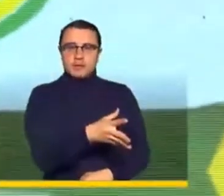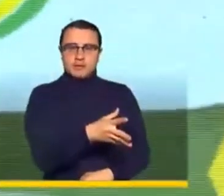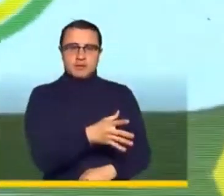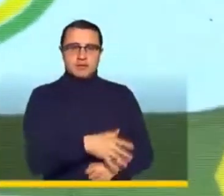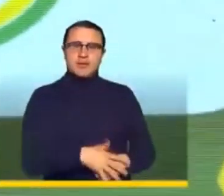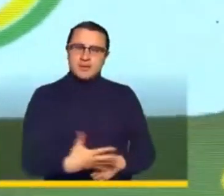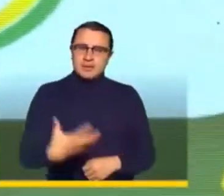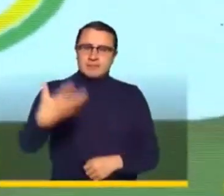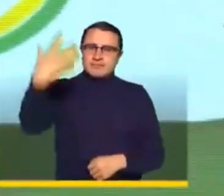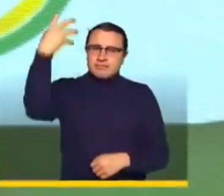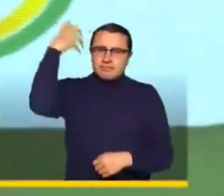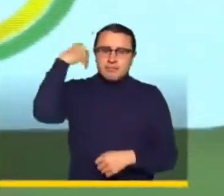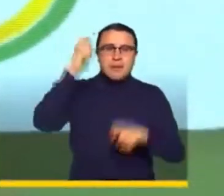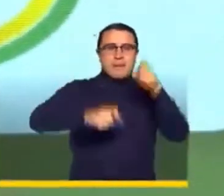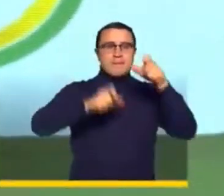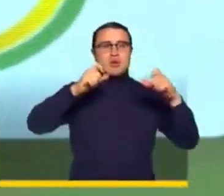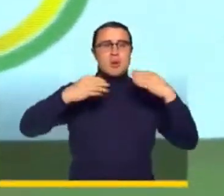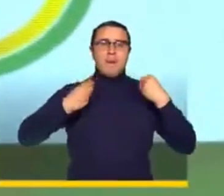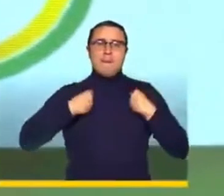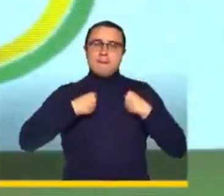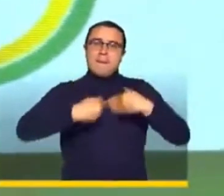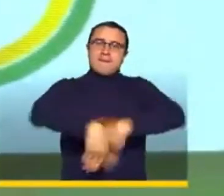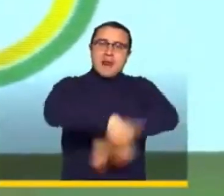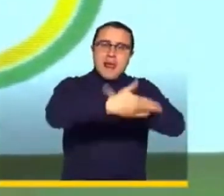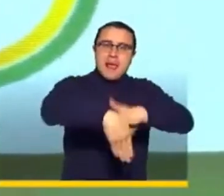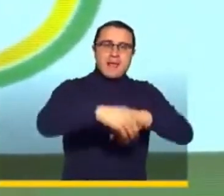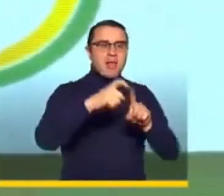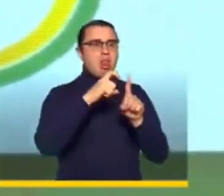cuando se hablaba de los habitantes de calle.